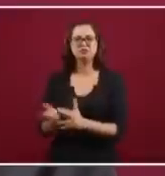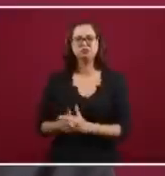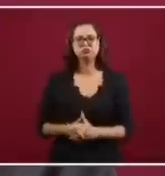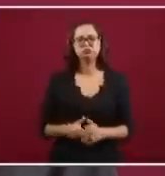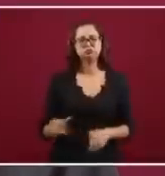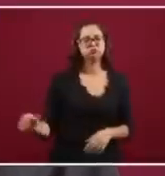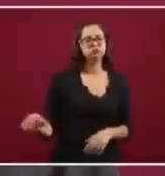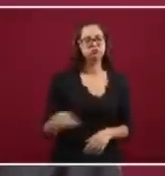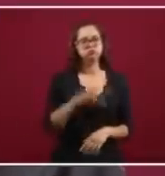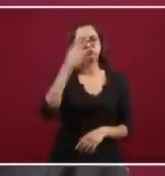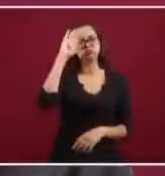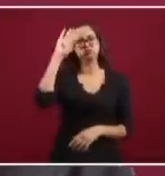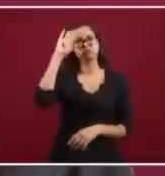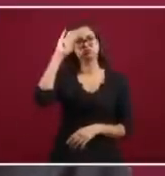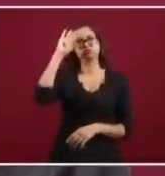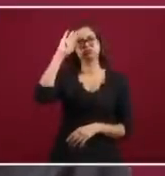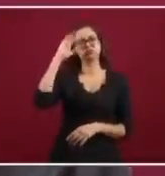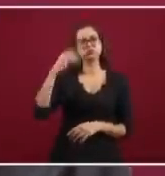Tampoco